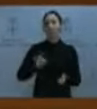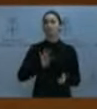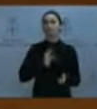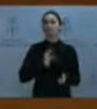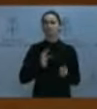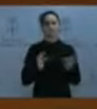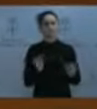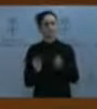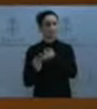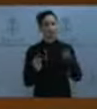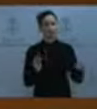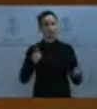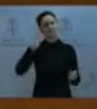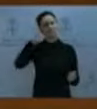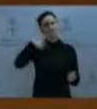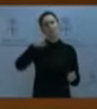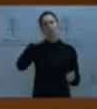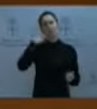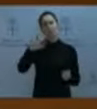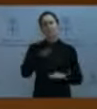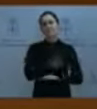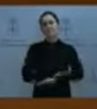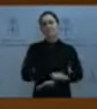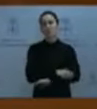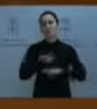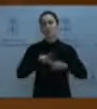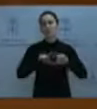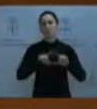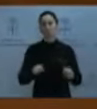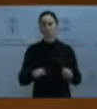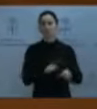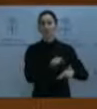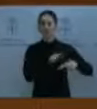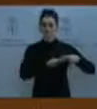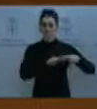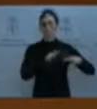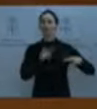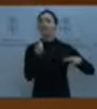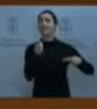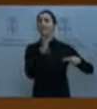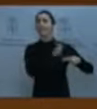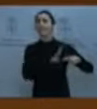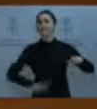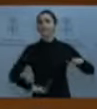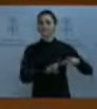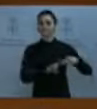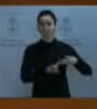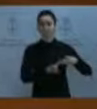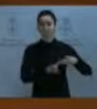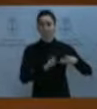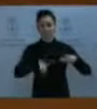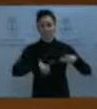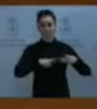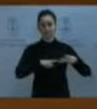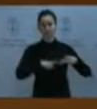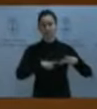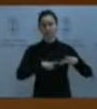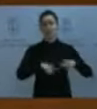Gobierno del Principado de Asturias, las dos primeras, y está pendiente la relativa a la última, que sí está admitida a trámite.